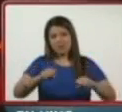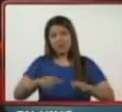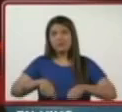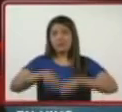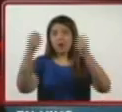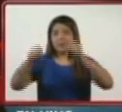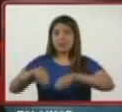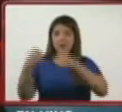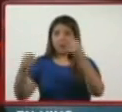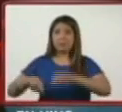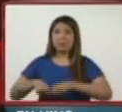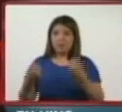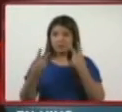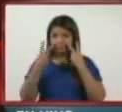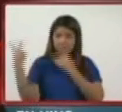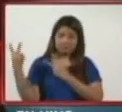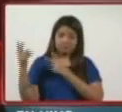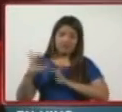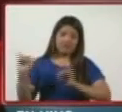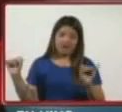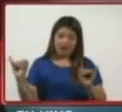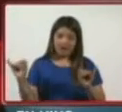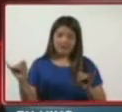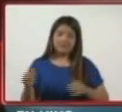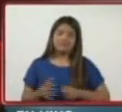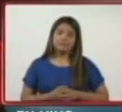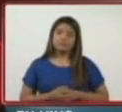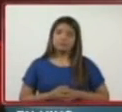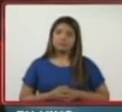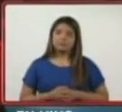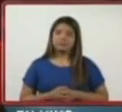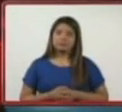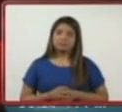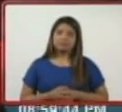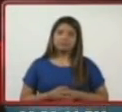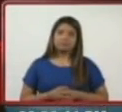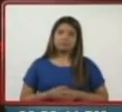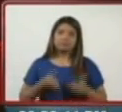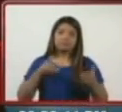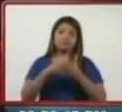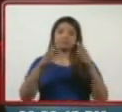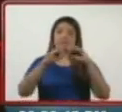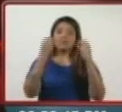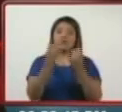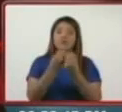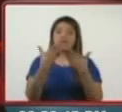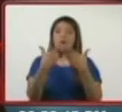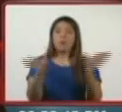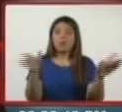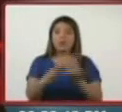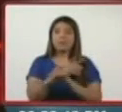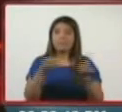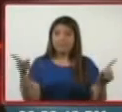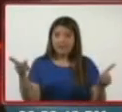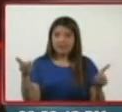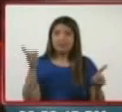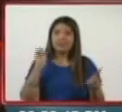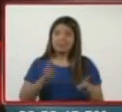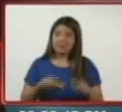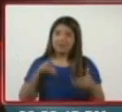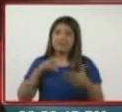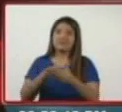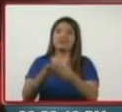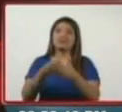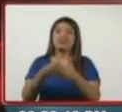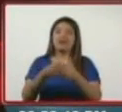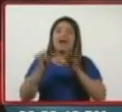son absolutamente visibles, fueron absolutamente contra oficinas públicas, pero además de eso, estaban asediando a